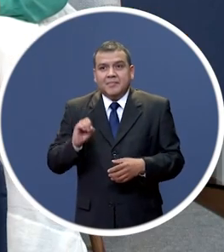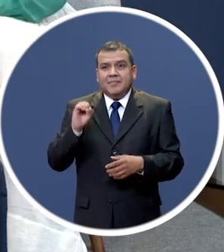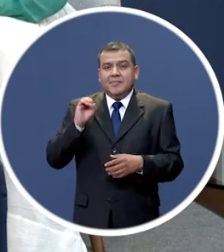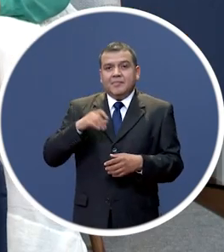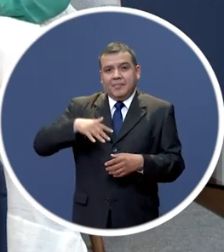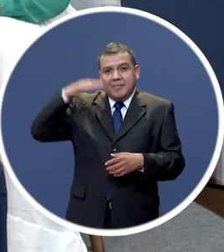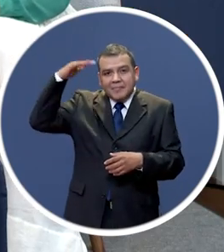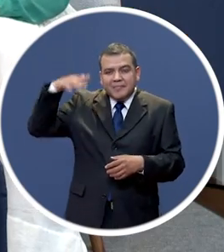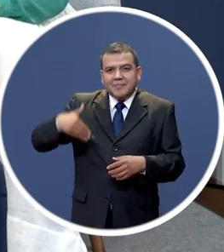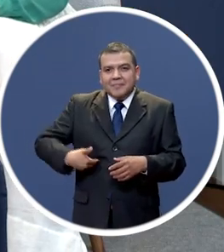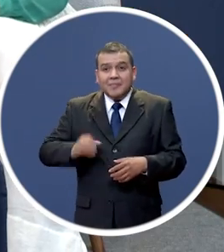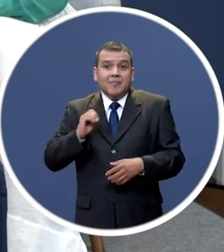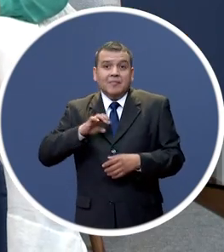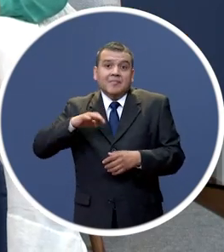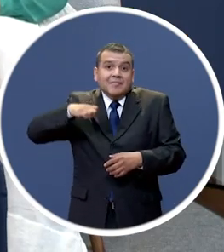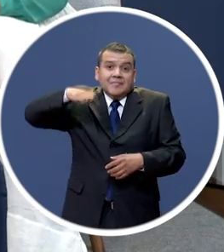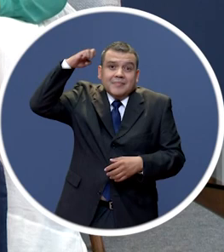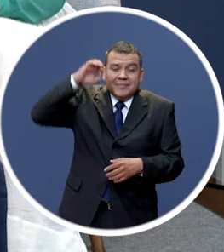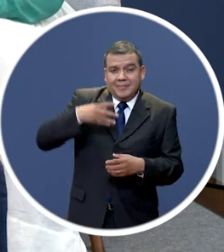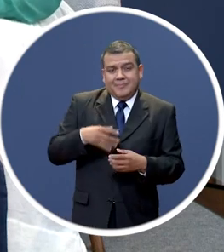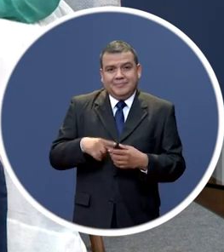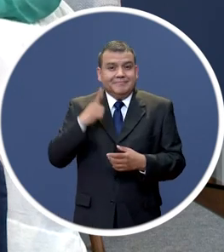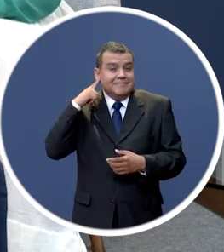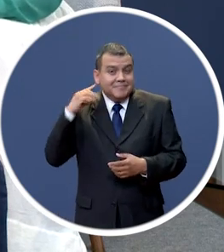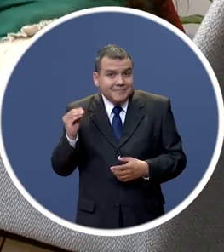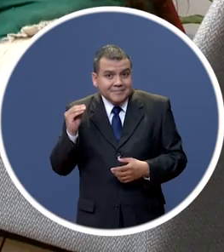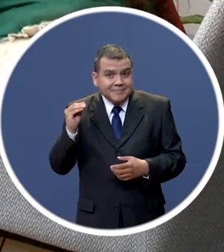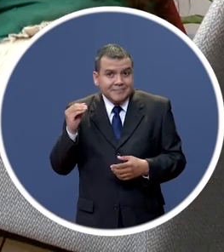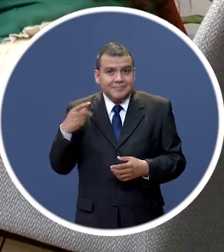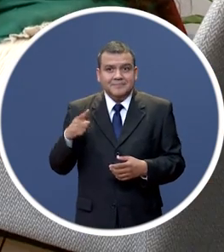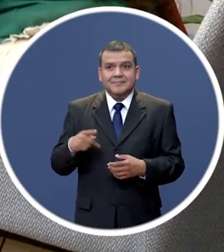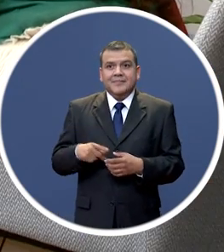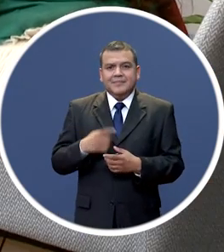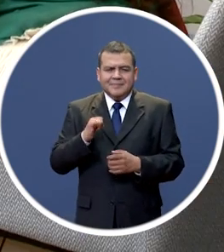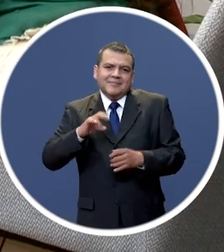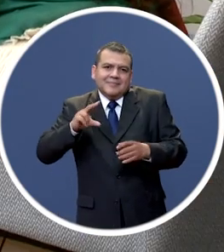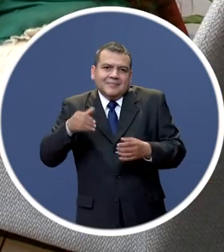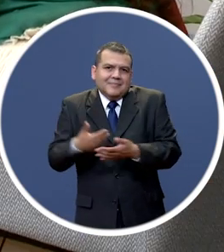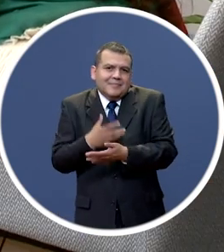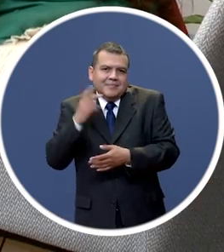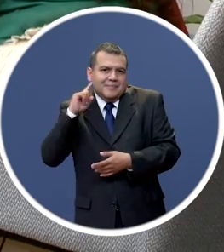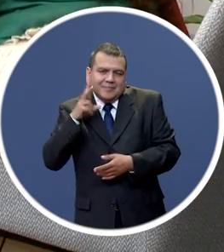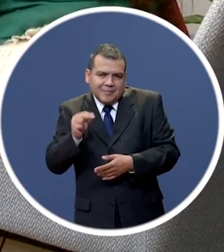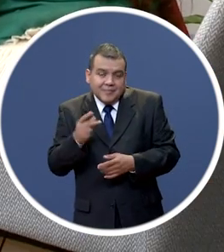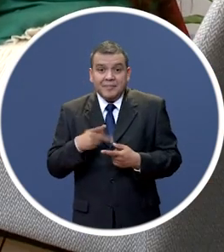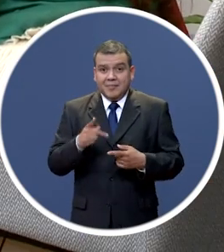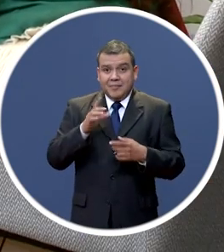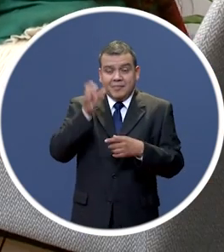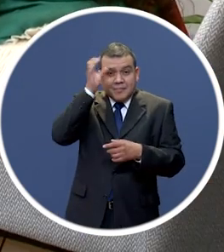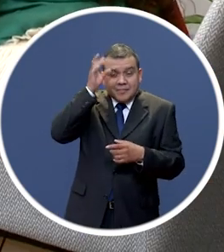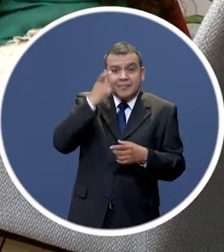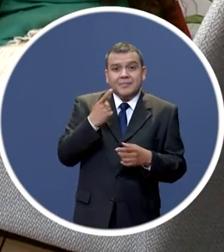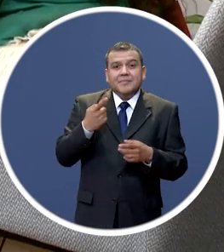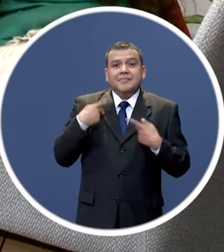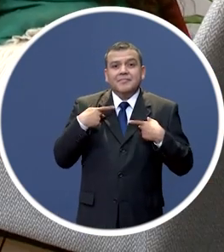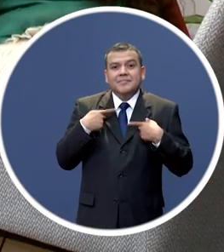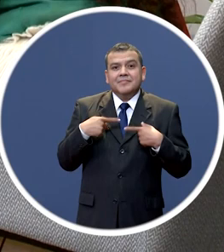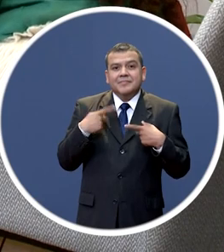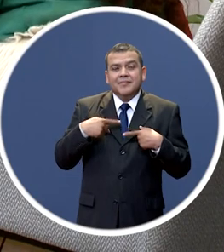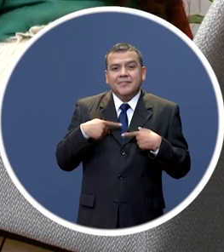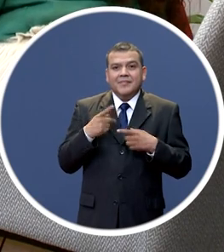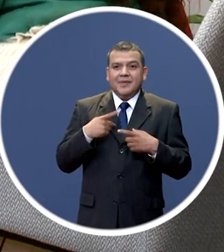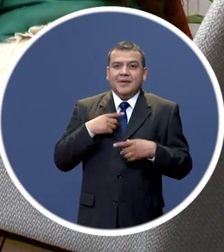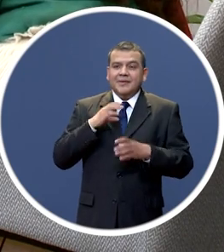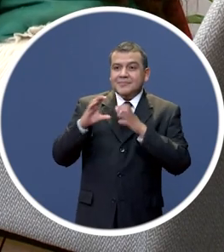Exacto, no necesariamente nacemos sordos. Sin embargo, desde el punto de vista cultural, el sordo es el que convive con esa comunidad de sordos, el que usa la lengua de señas,